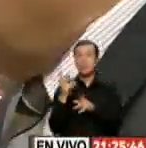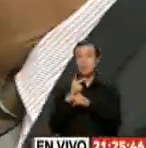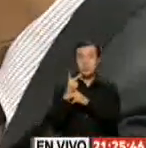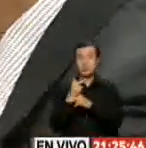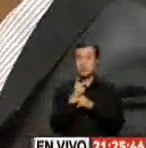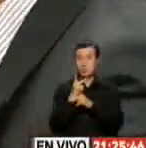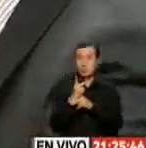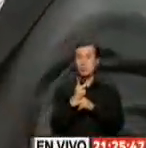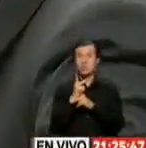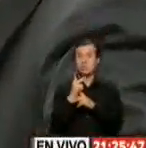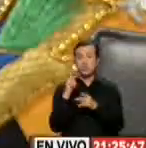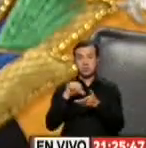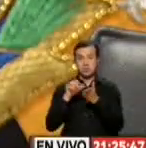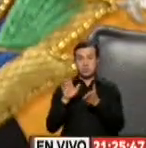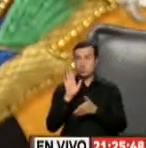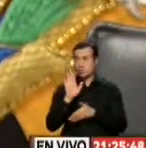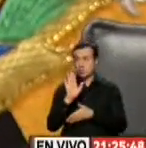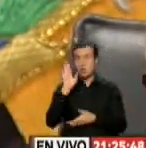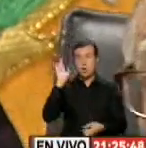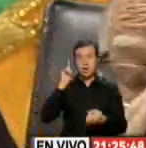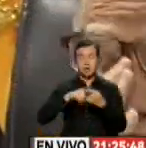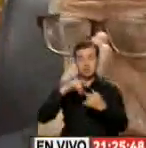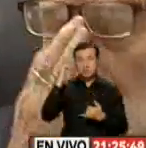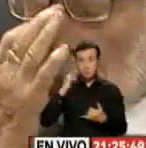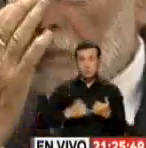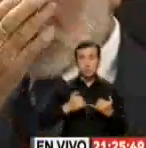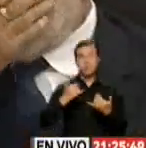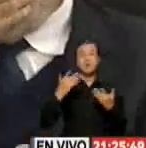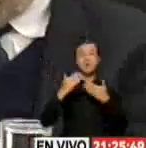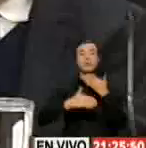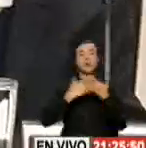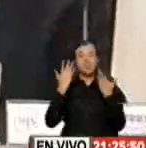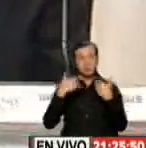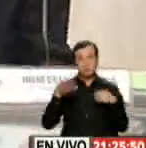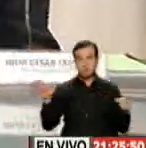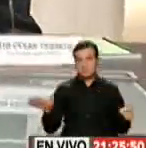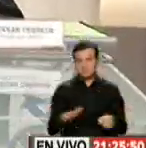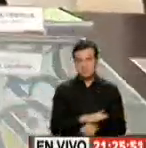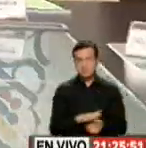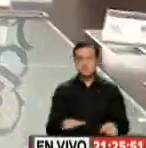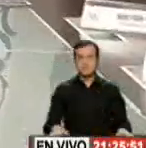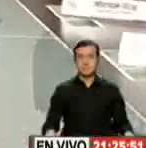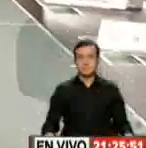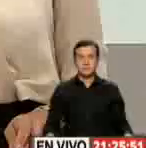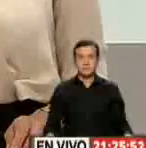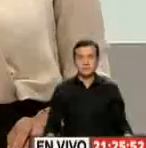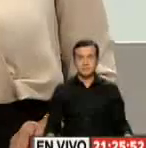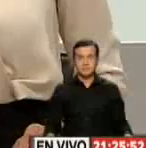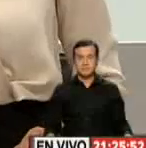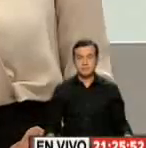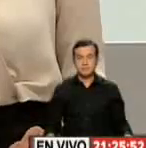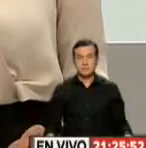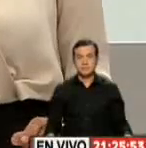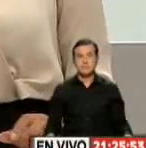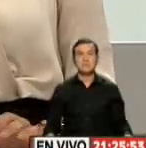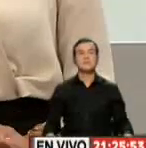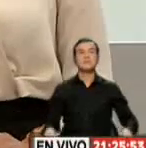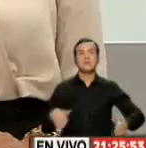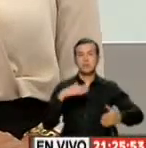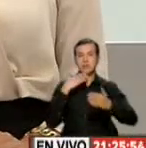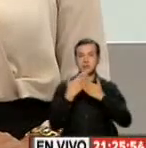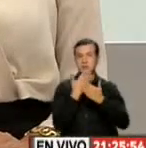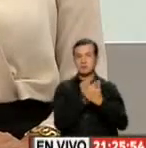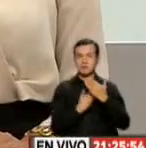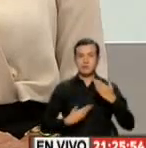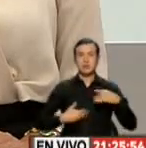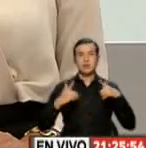de Participación Ciudadana. Solo agotado este proceso, la resolución quedará infirme. A Alec Llanos, Telediario. Y agradeciendo al presidente